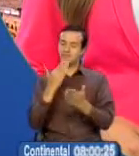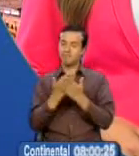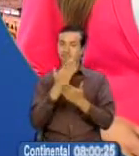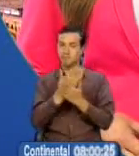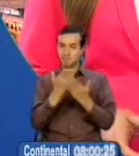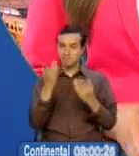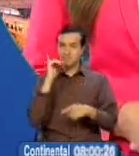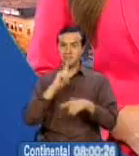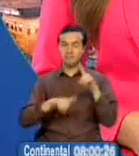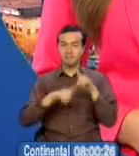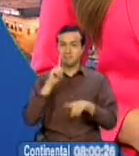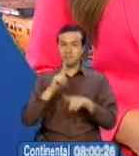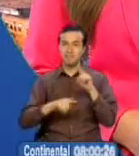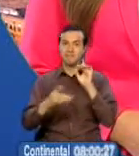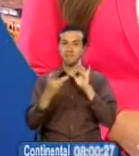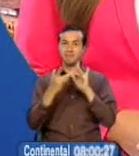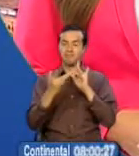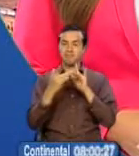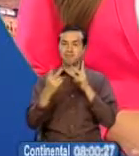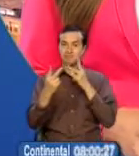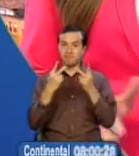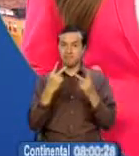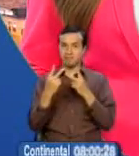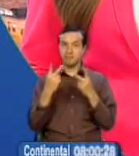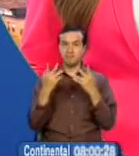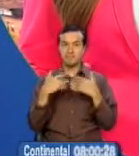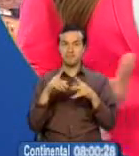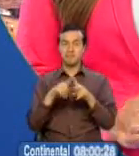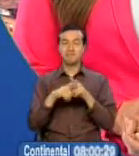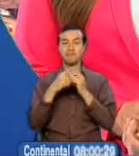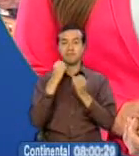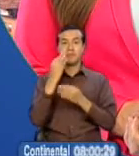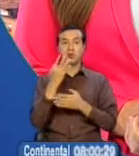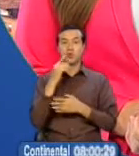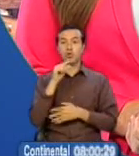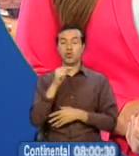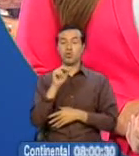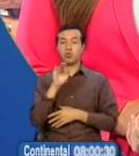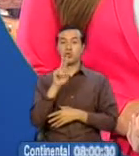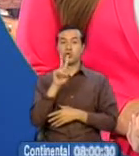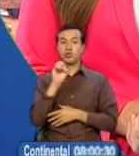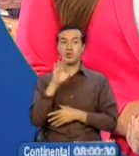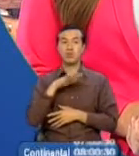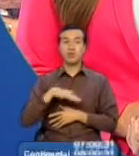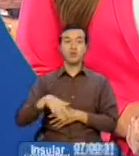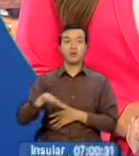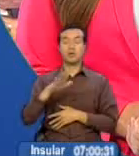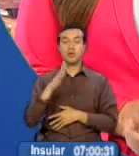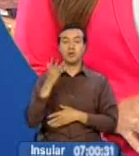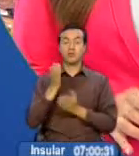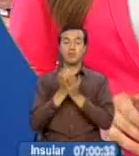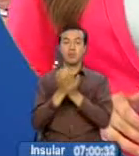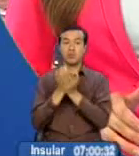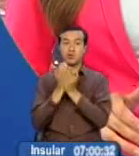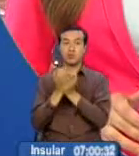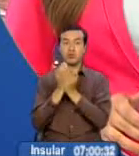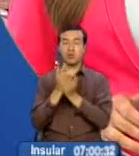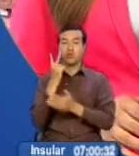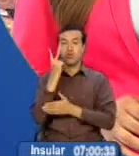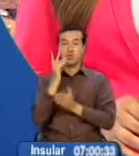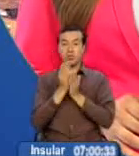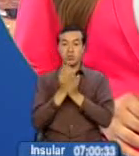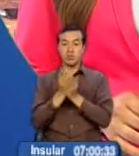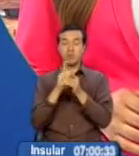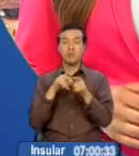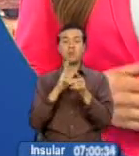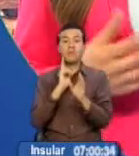ustedes, amigas y amigos, por conectarse a nuestra sintonía. Bueno, tenemos que contarle que Gustavo Espinosa está en Astinave, en el puerto principal, porque 2 embarcaciones van a